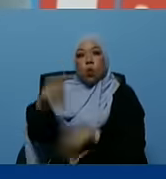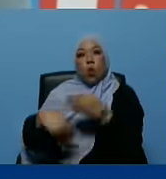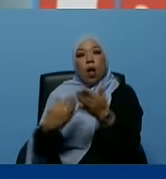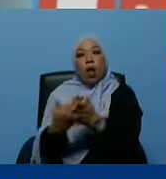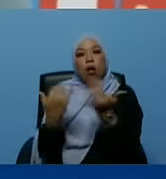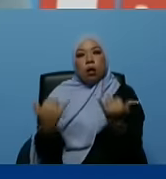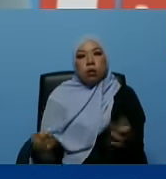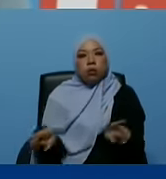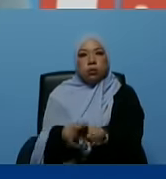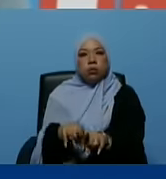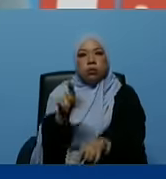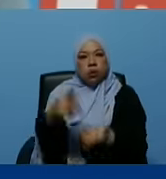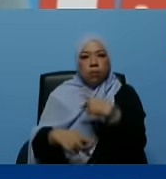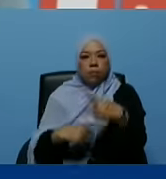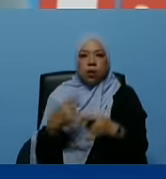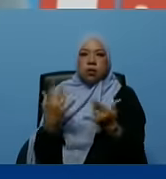camino.